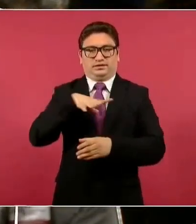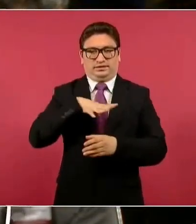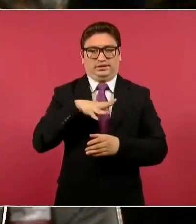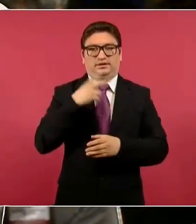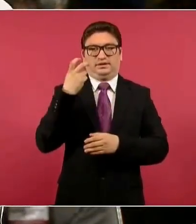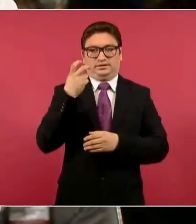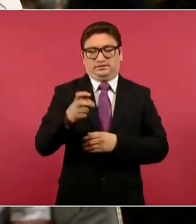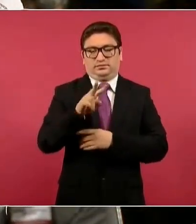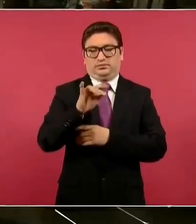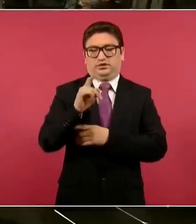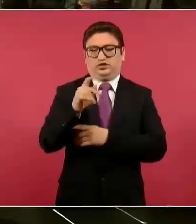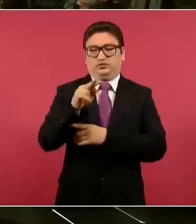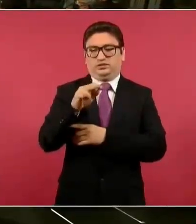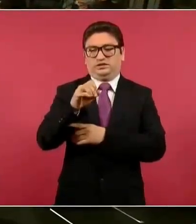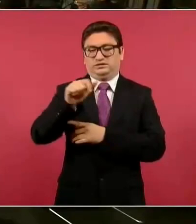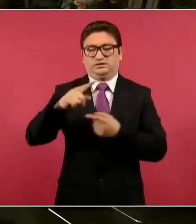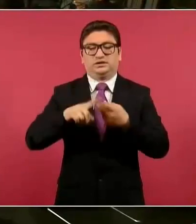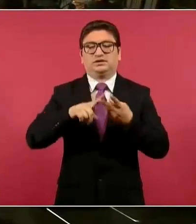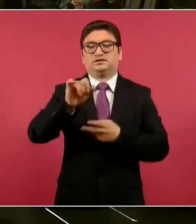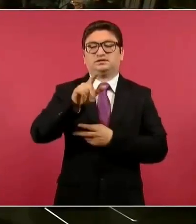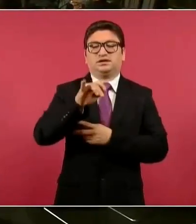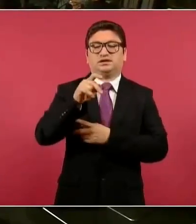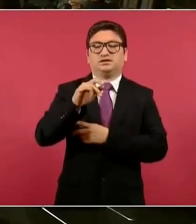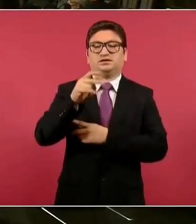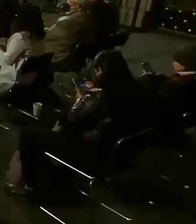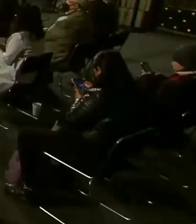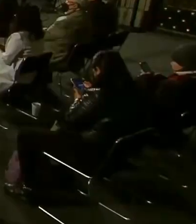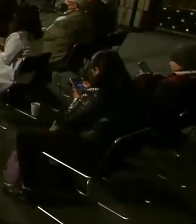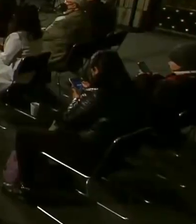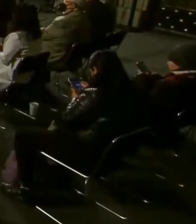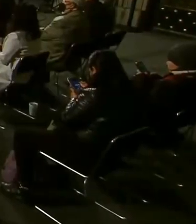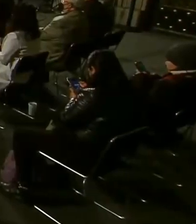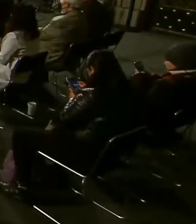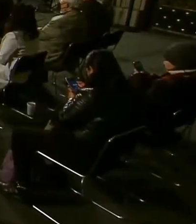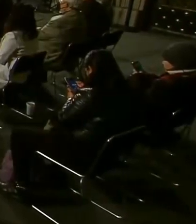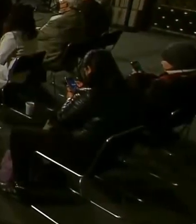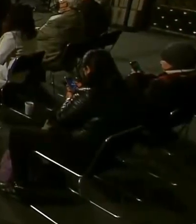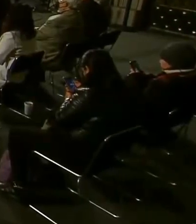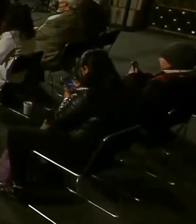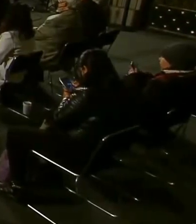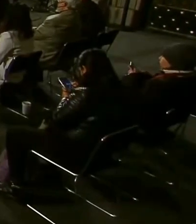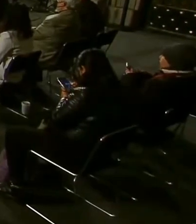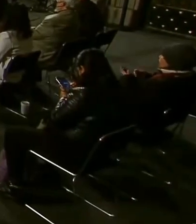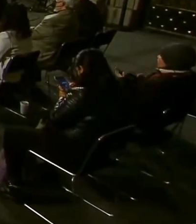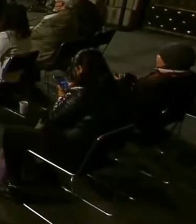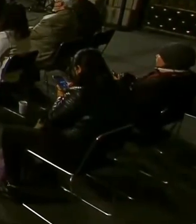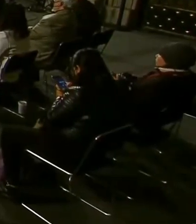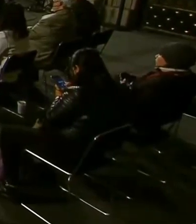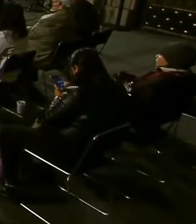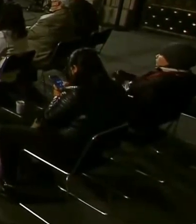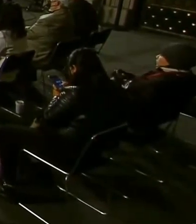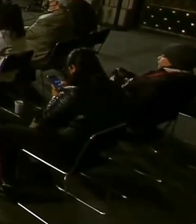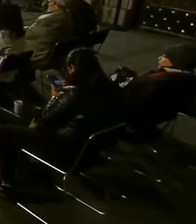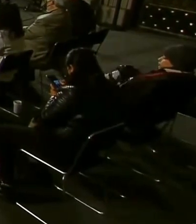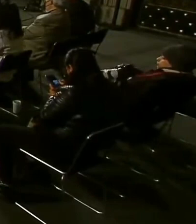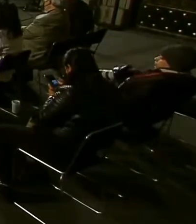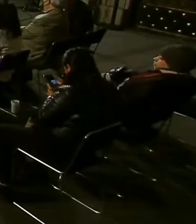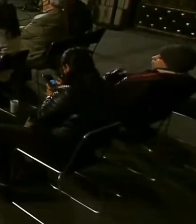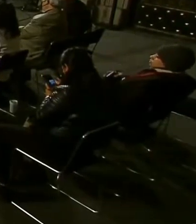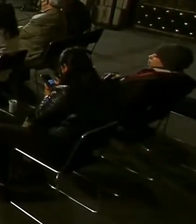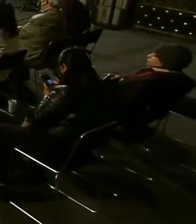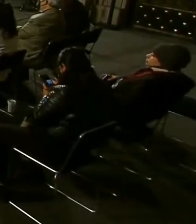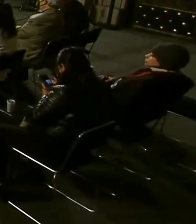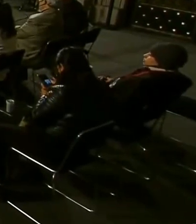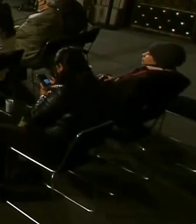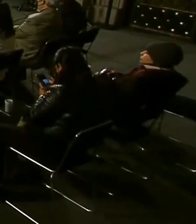Videovisa, está Salinas y Rocha, está Taesa, está Dina, está Cementos Cruz Azul, está